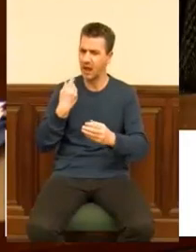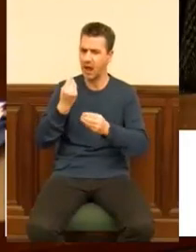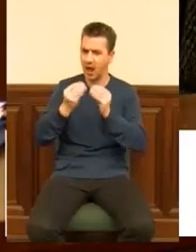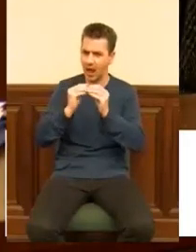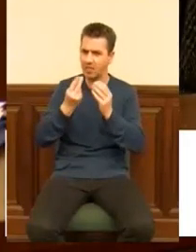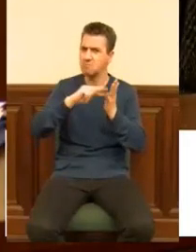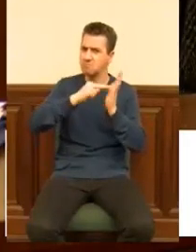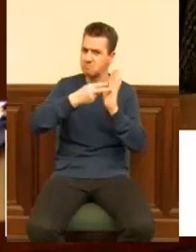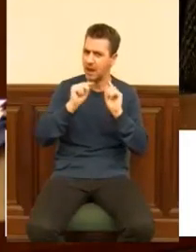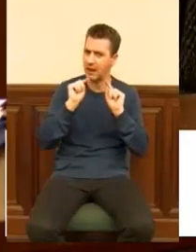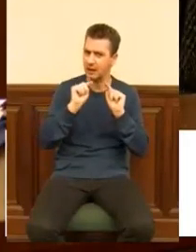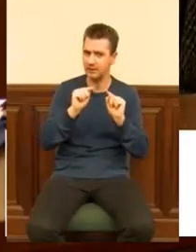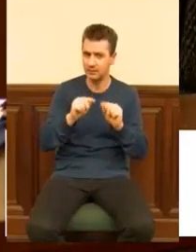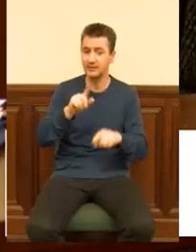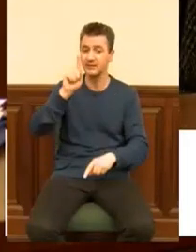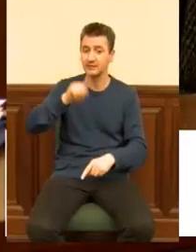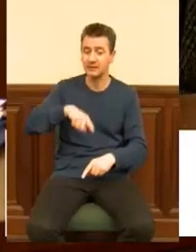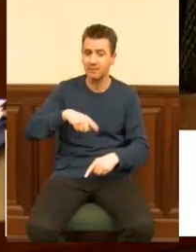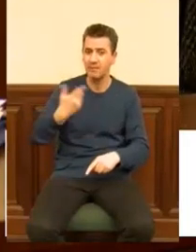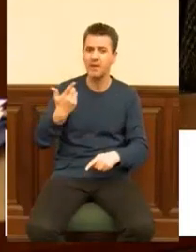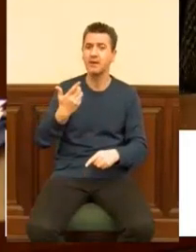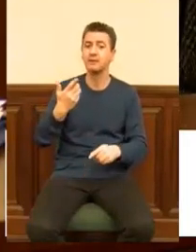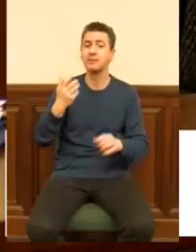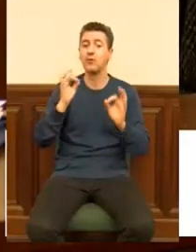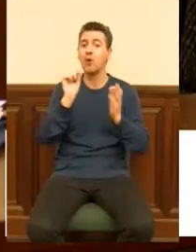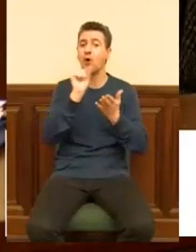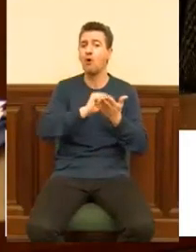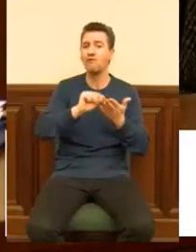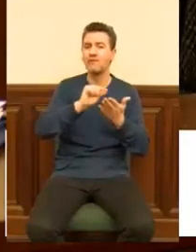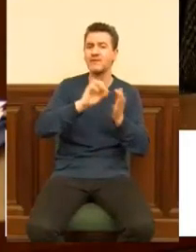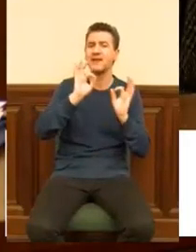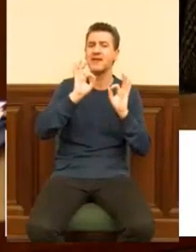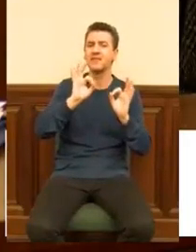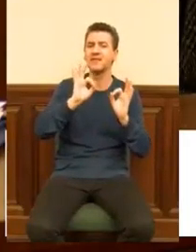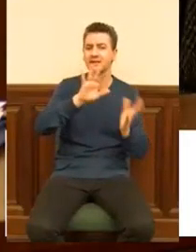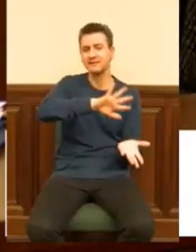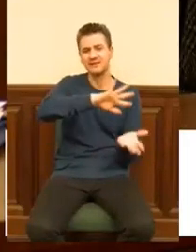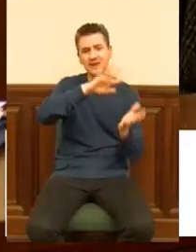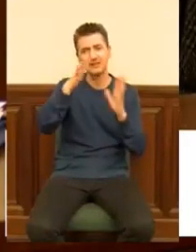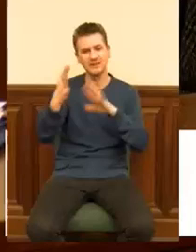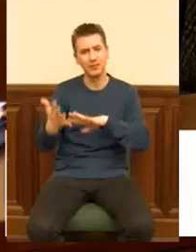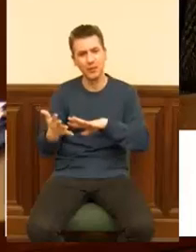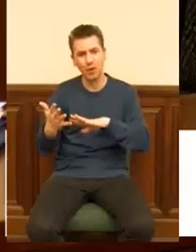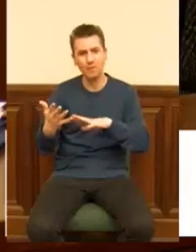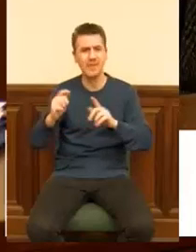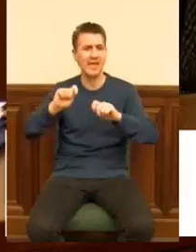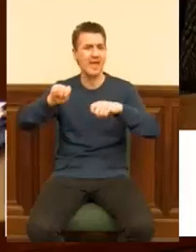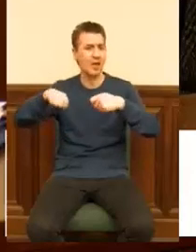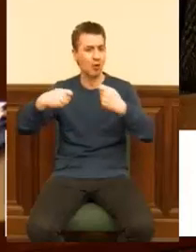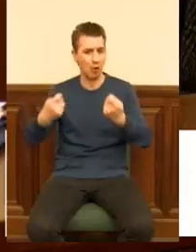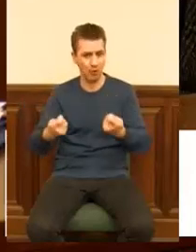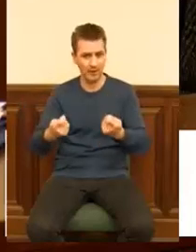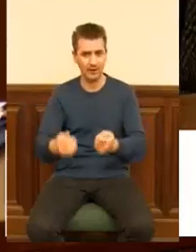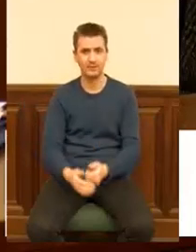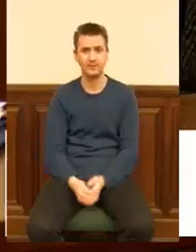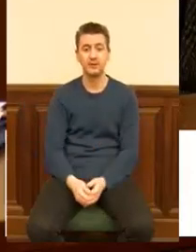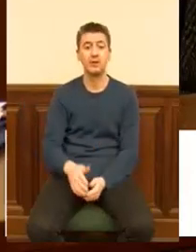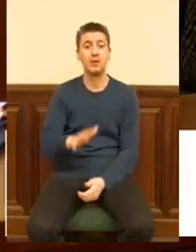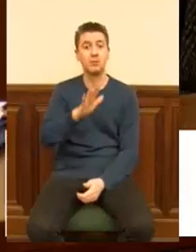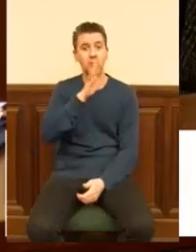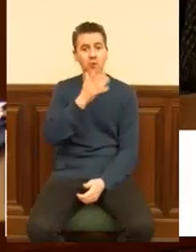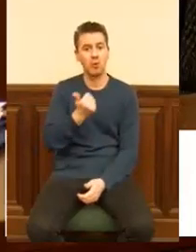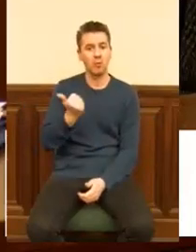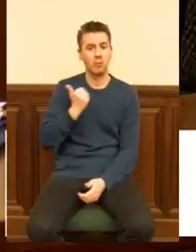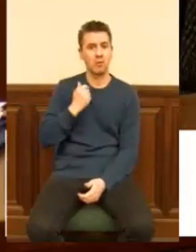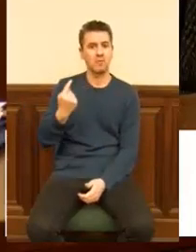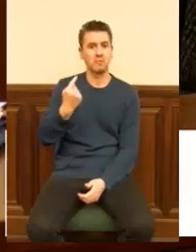de la Oficina de Transición Ecológica, porque corremos el riesgo de perder una gran oportunidad que tiene que ver con los fondos europeos